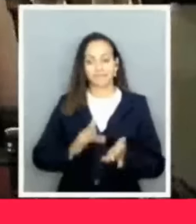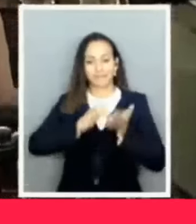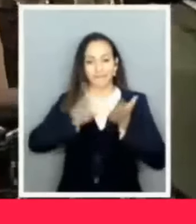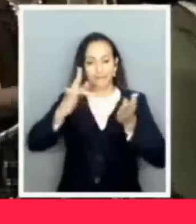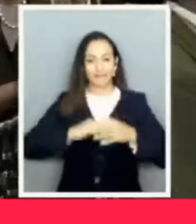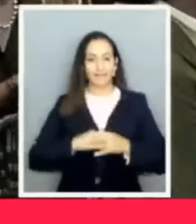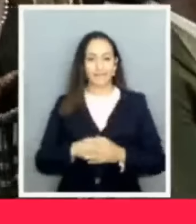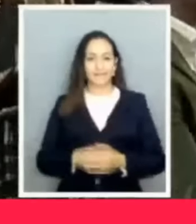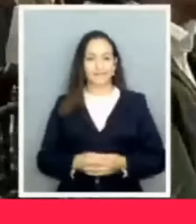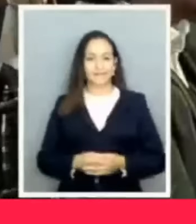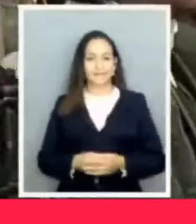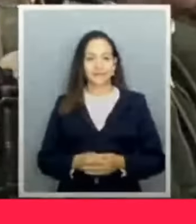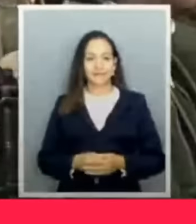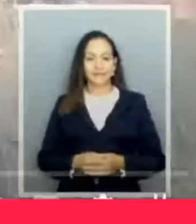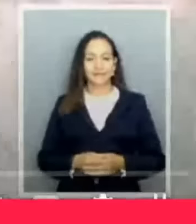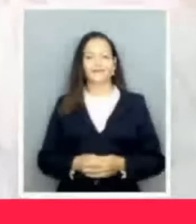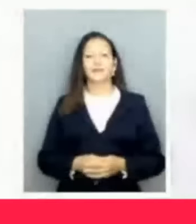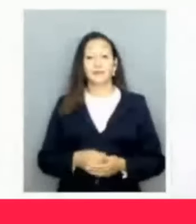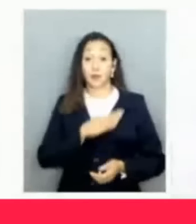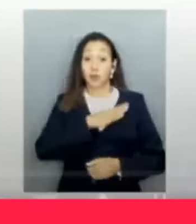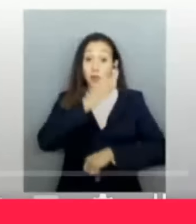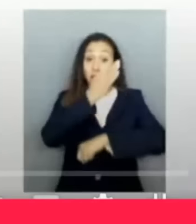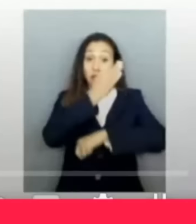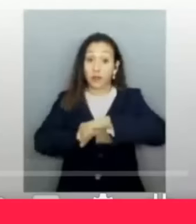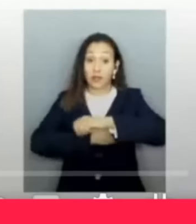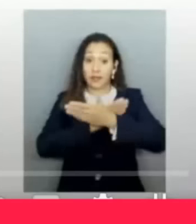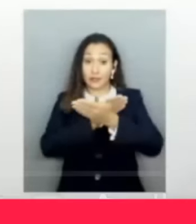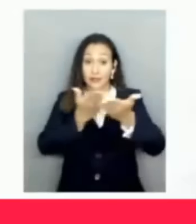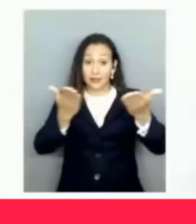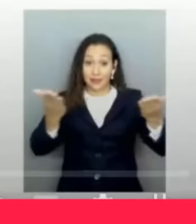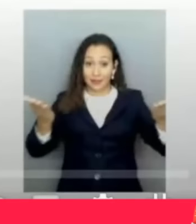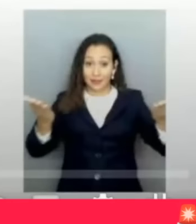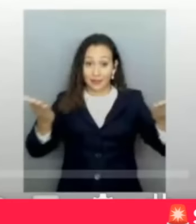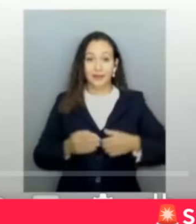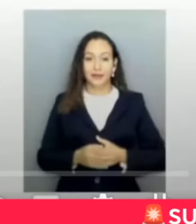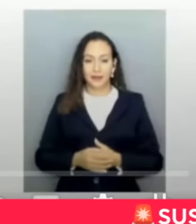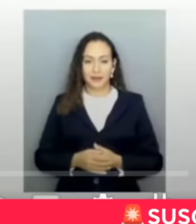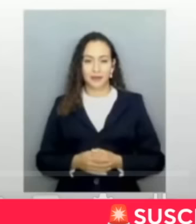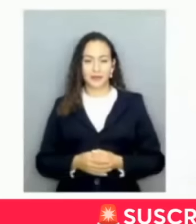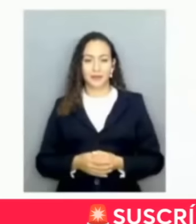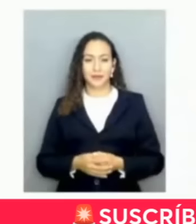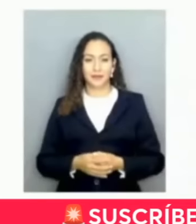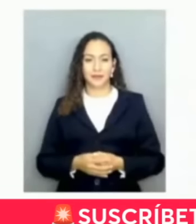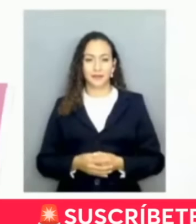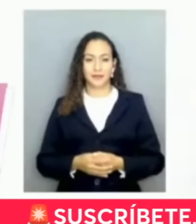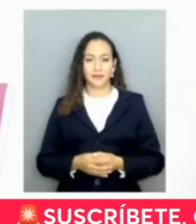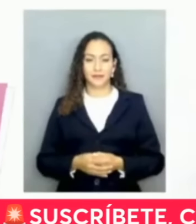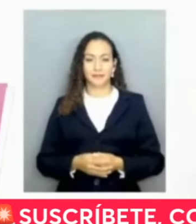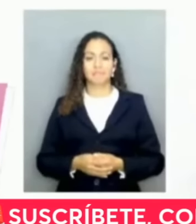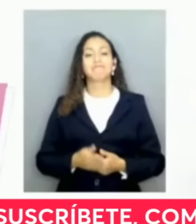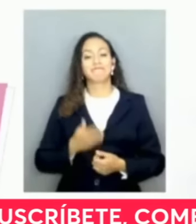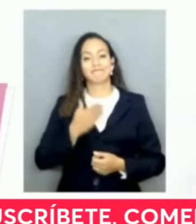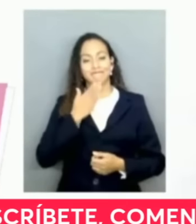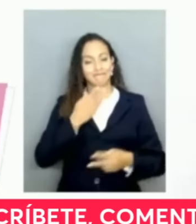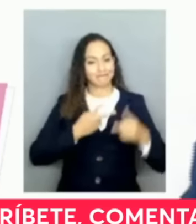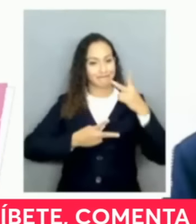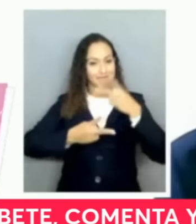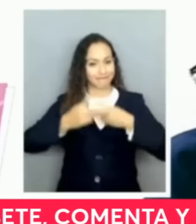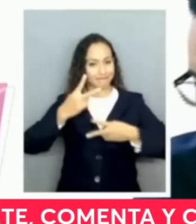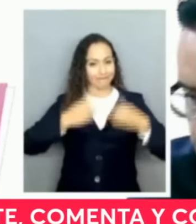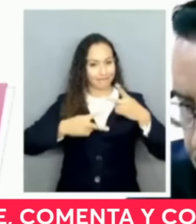Gracias Muy buenas tardes a todos y a todas le doy la más cordial